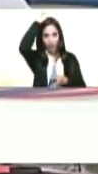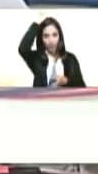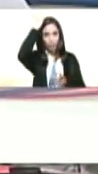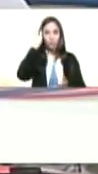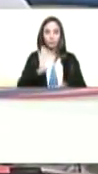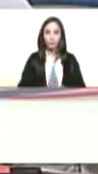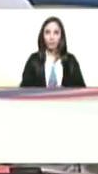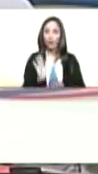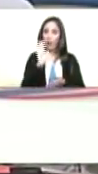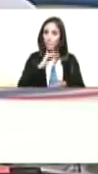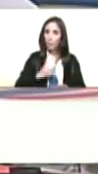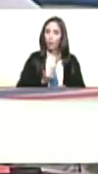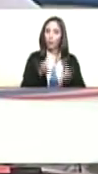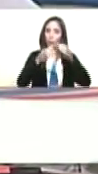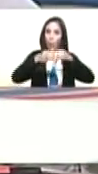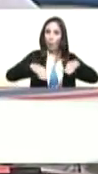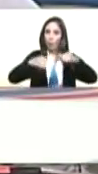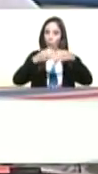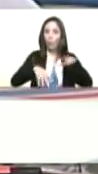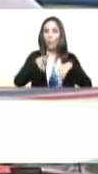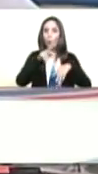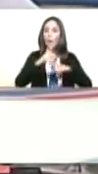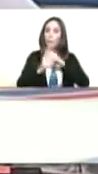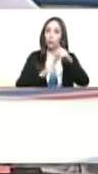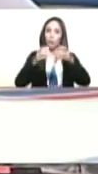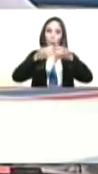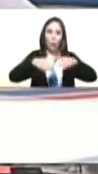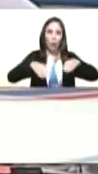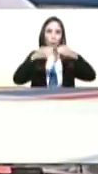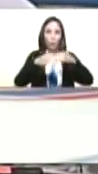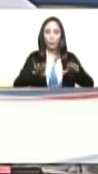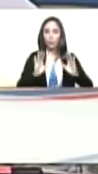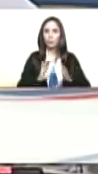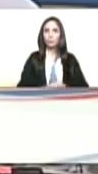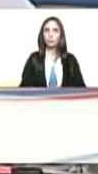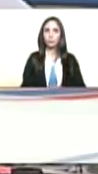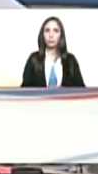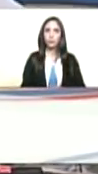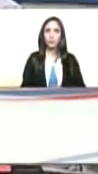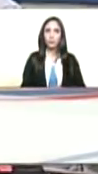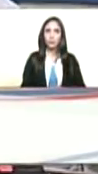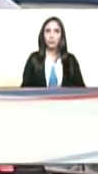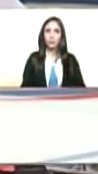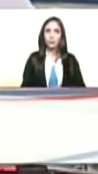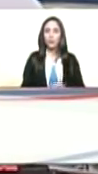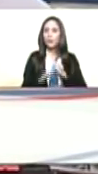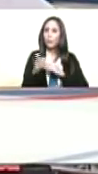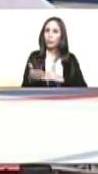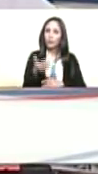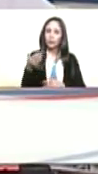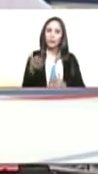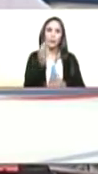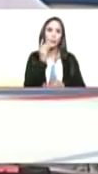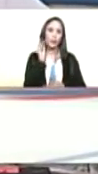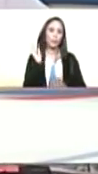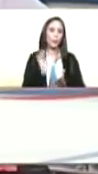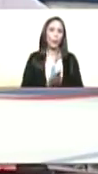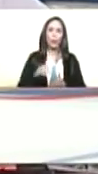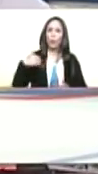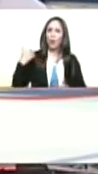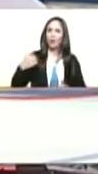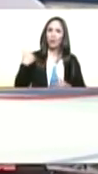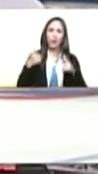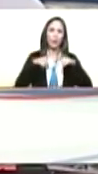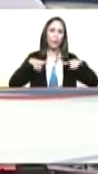tiene garantía permanente de producir huevos en cualquier lugar. Y lo importante, presidente, es decirle al pueblo que cualquier